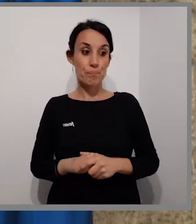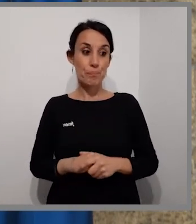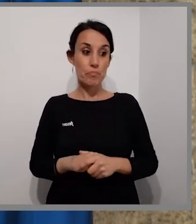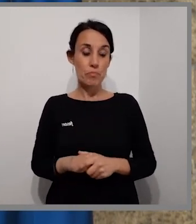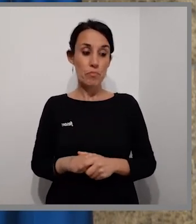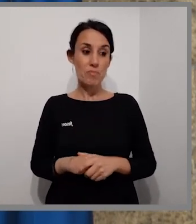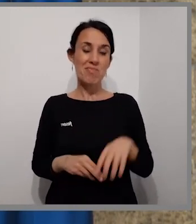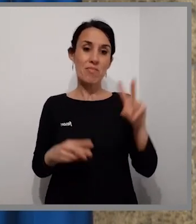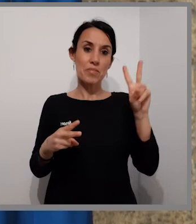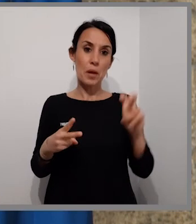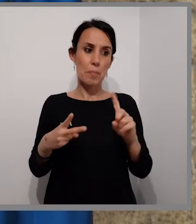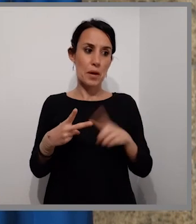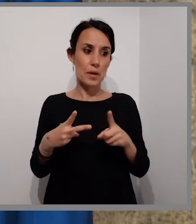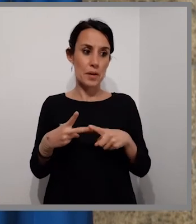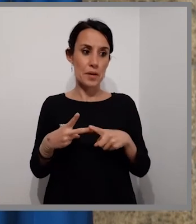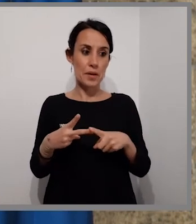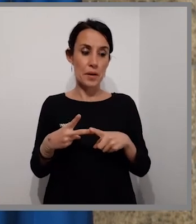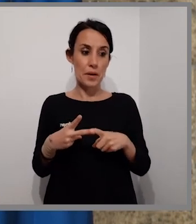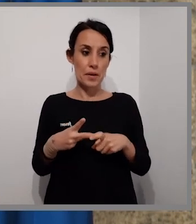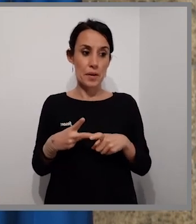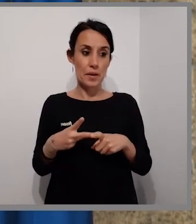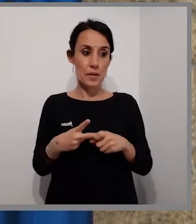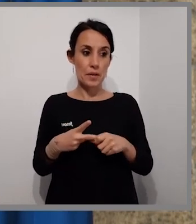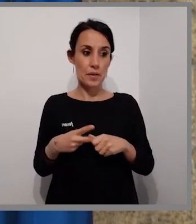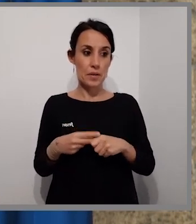cuestión. Y respecto